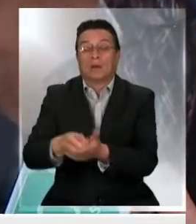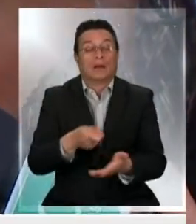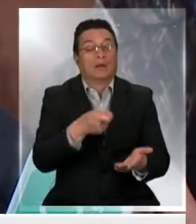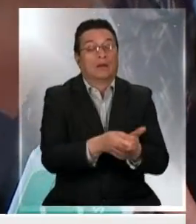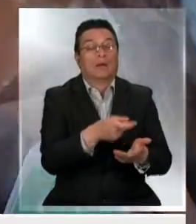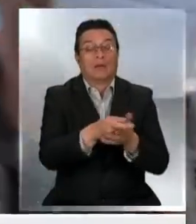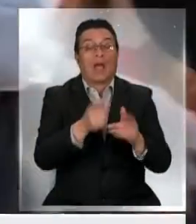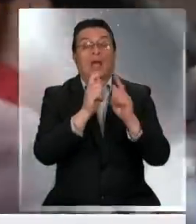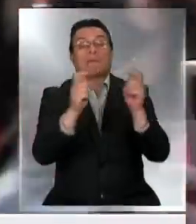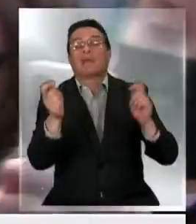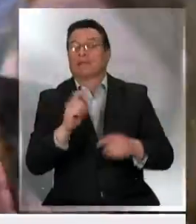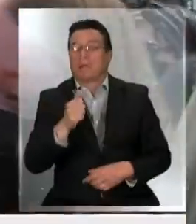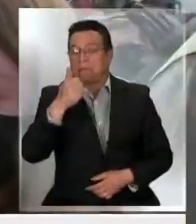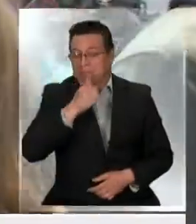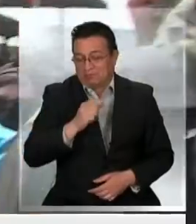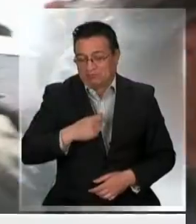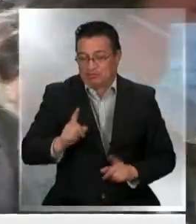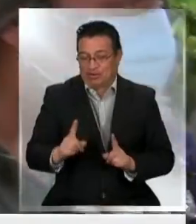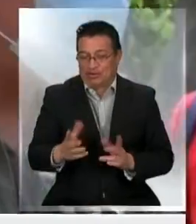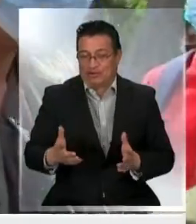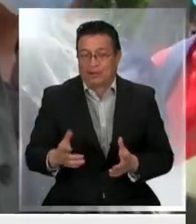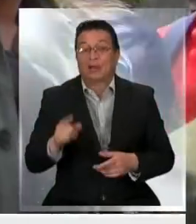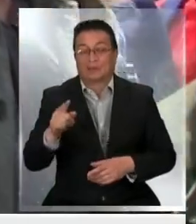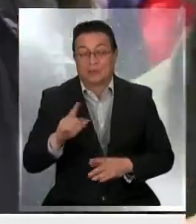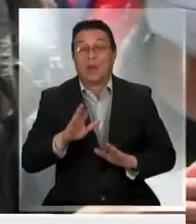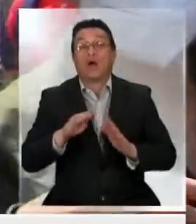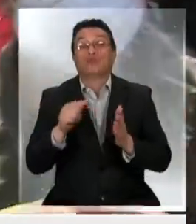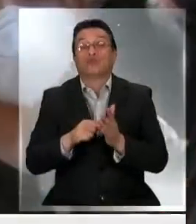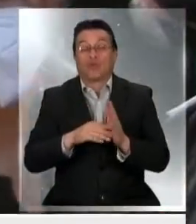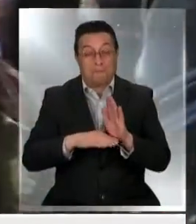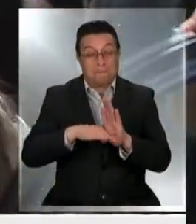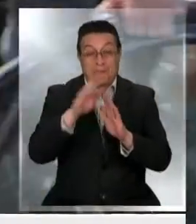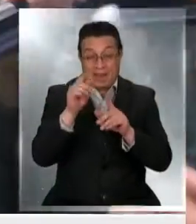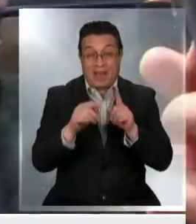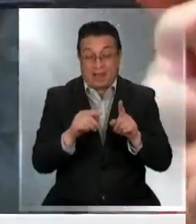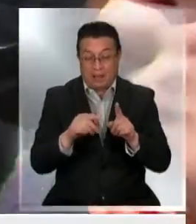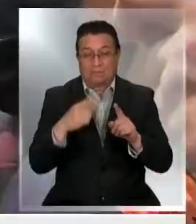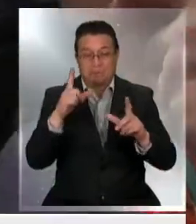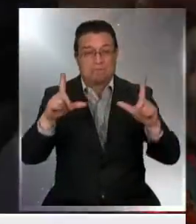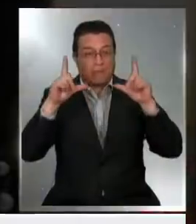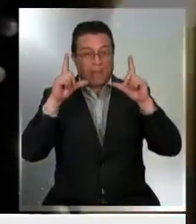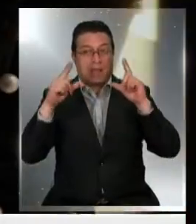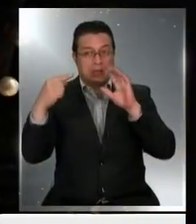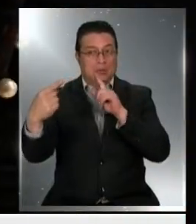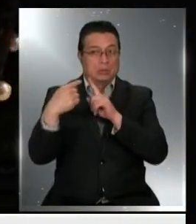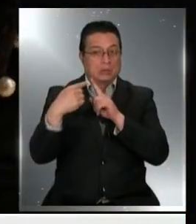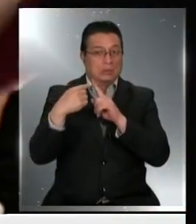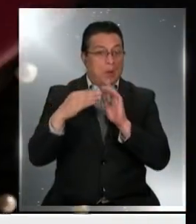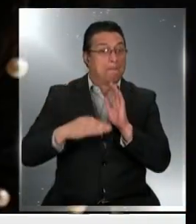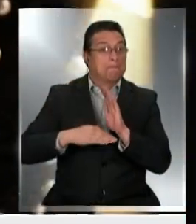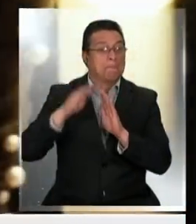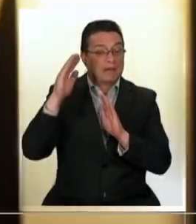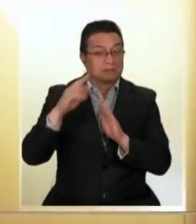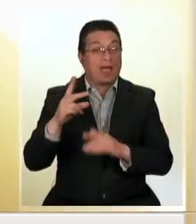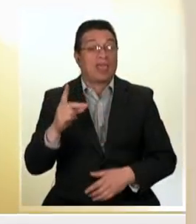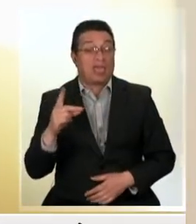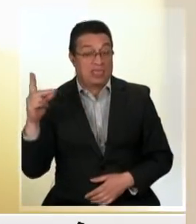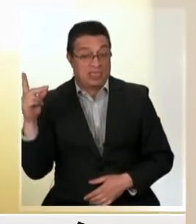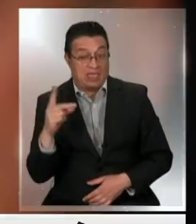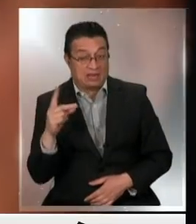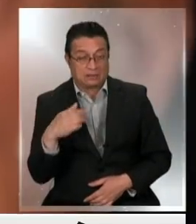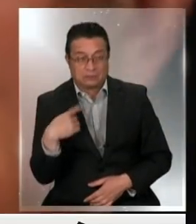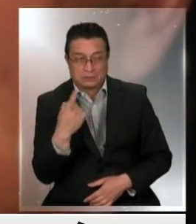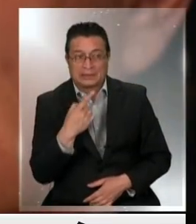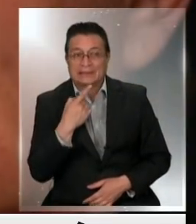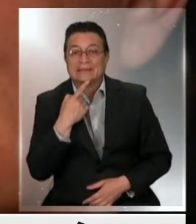a quién financia nuestras campañas. A solo un mes de las elecciones, el favorito en las encuestas está más expuesto que nunca. Y no solo la derecha está